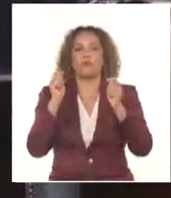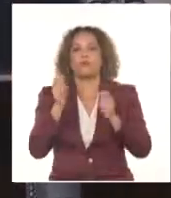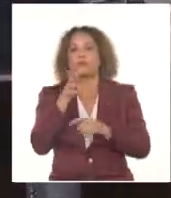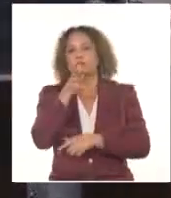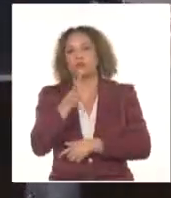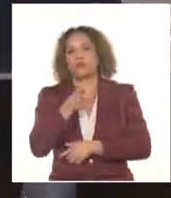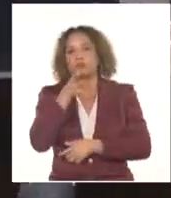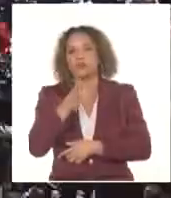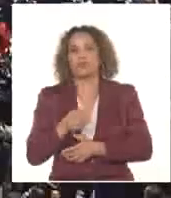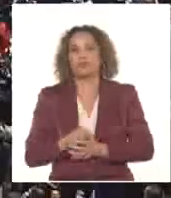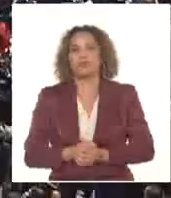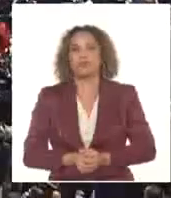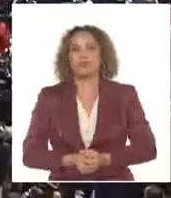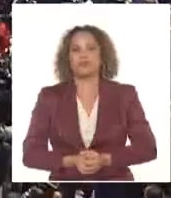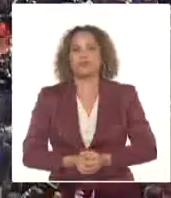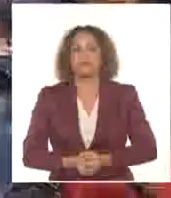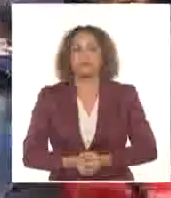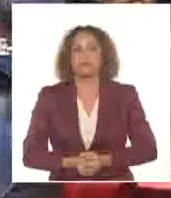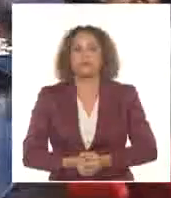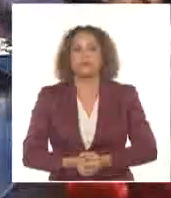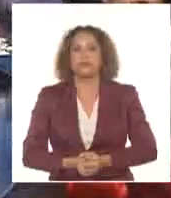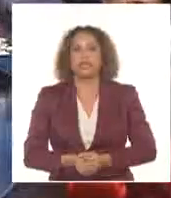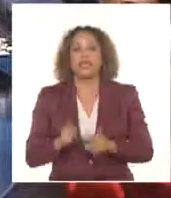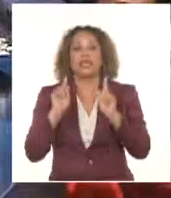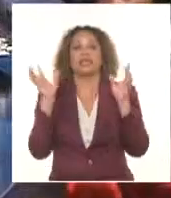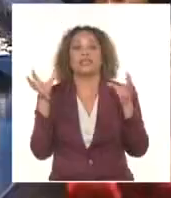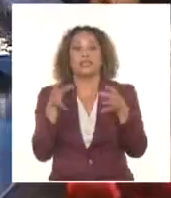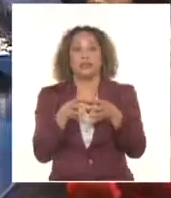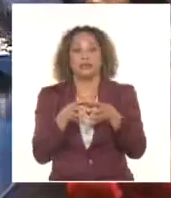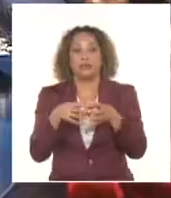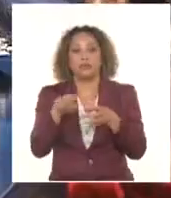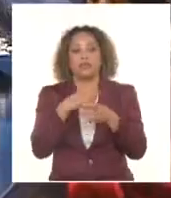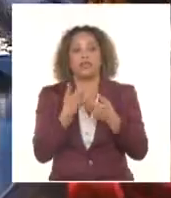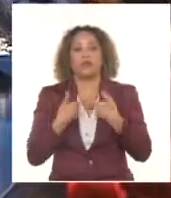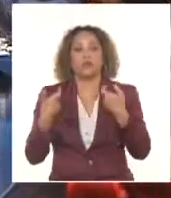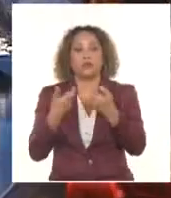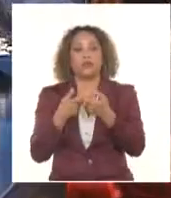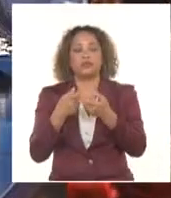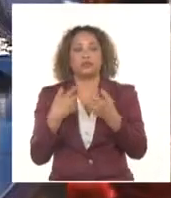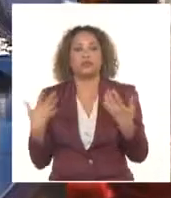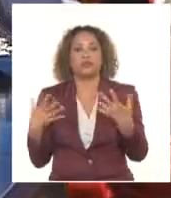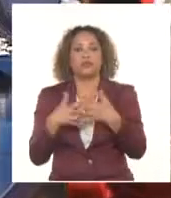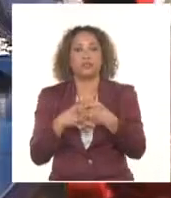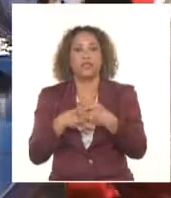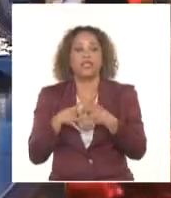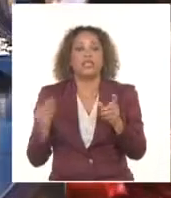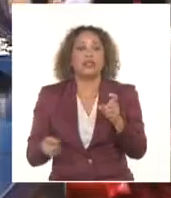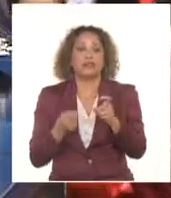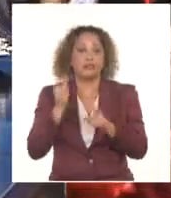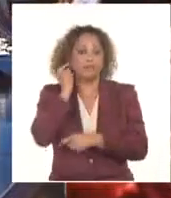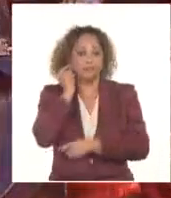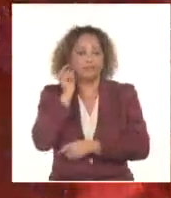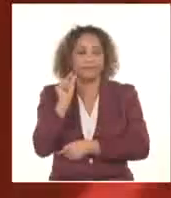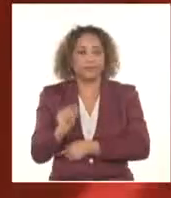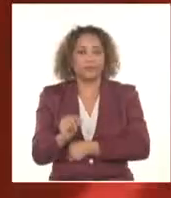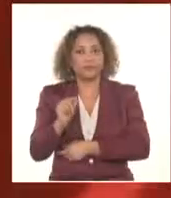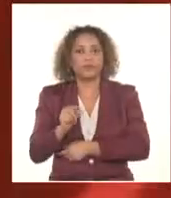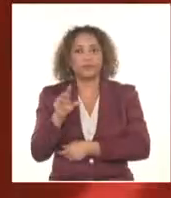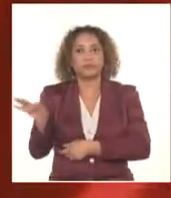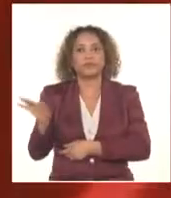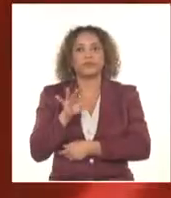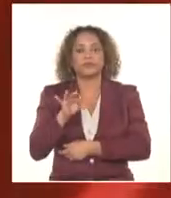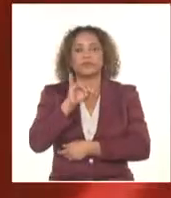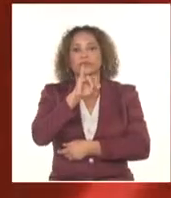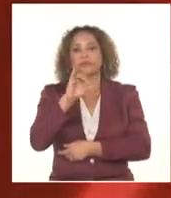internacionales en sesión solemne del Congreso de La Unión la luchadora política y académica Mexicana electa con casi el